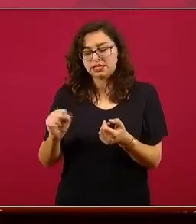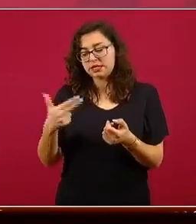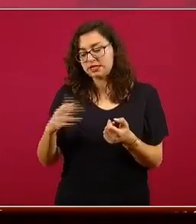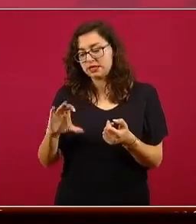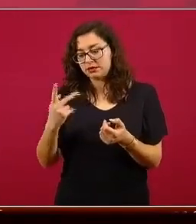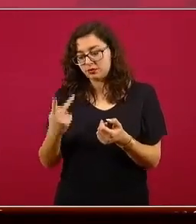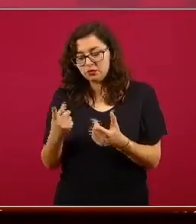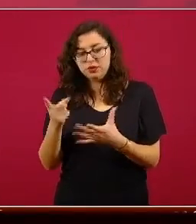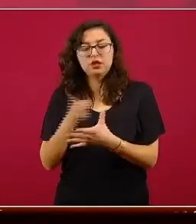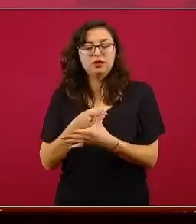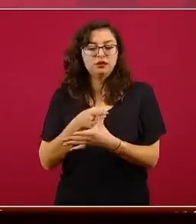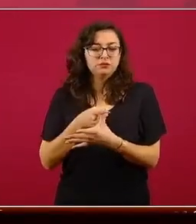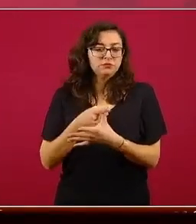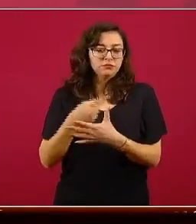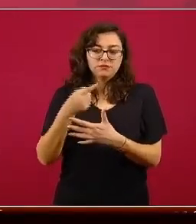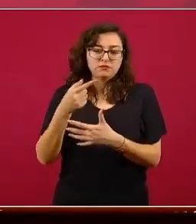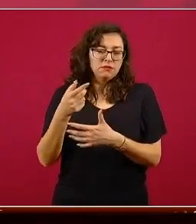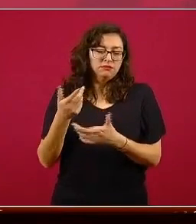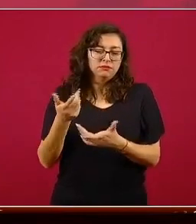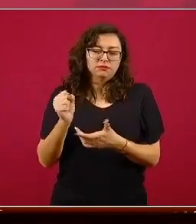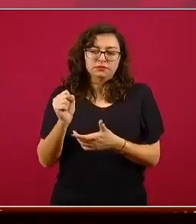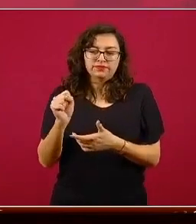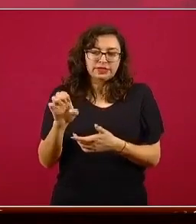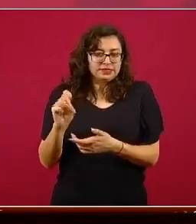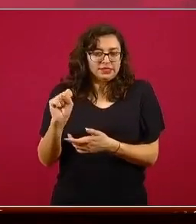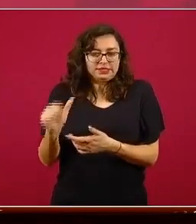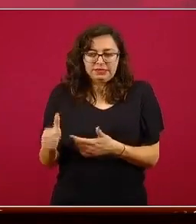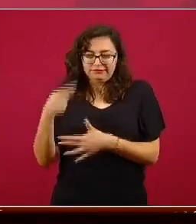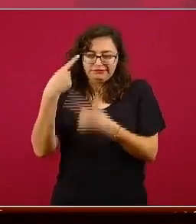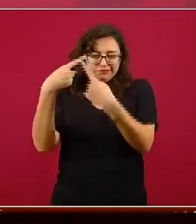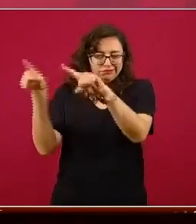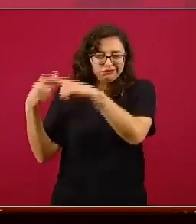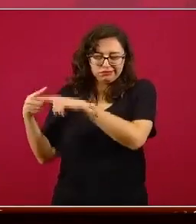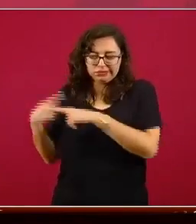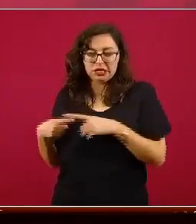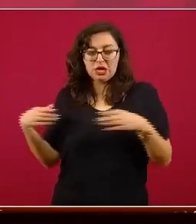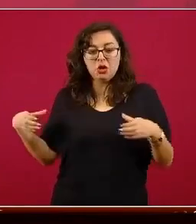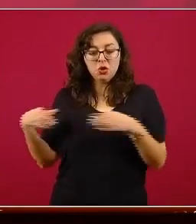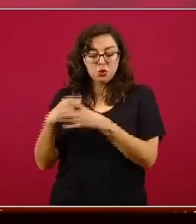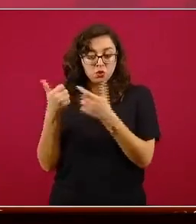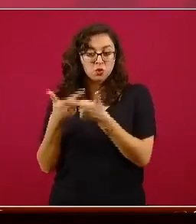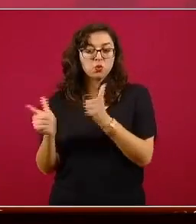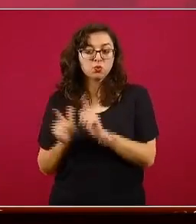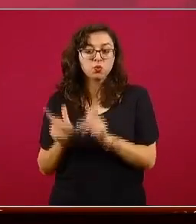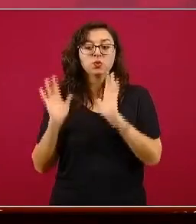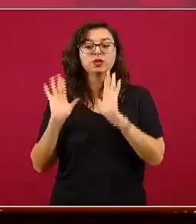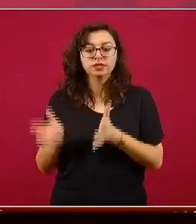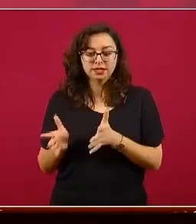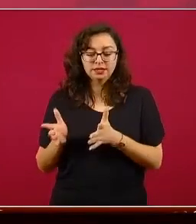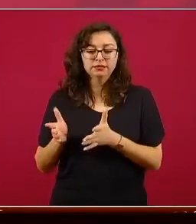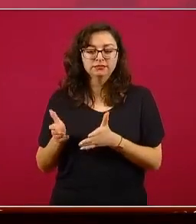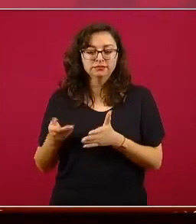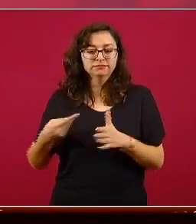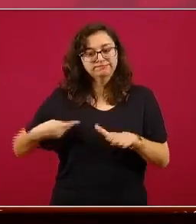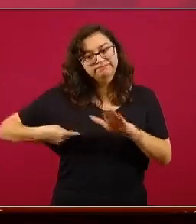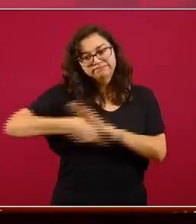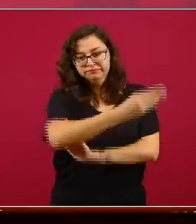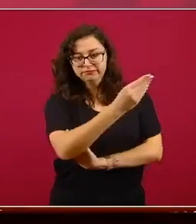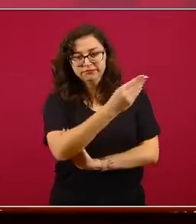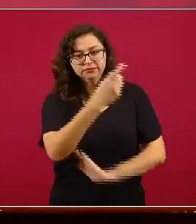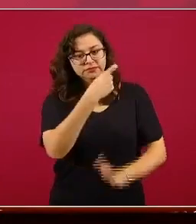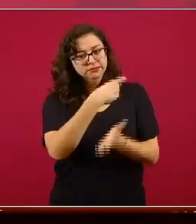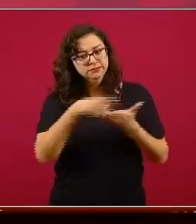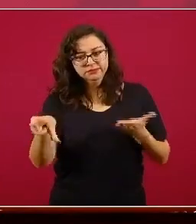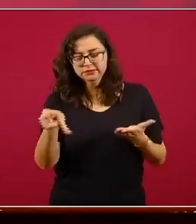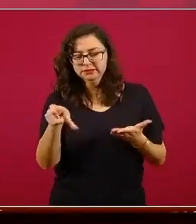Salud, etcétera. Y entonces estamos ya preparados para emitir la orden de adquisición.